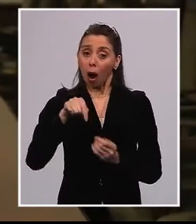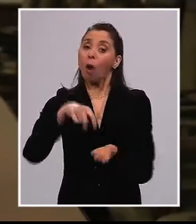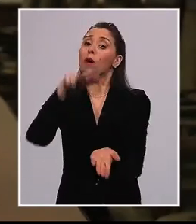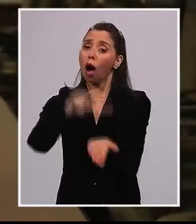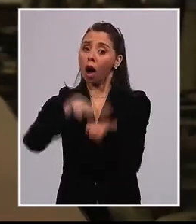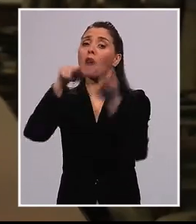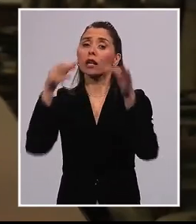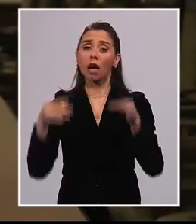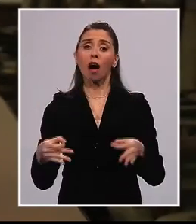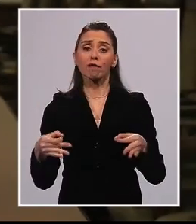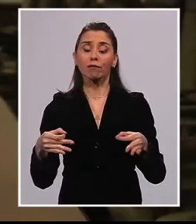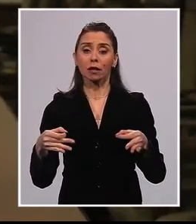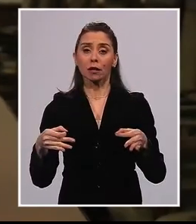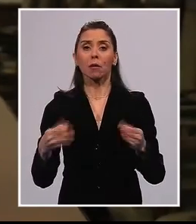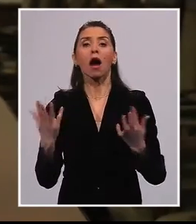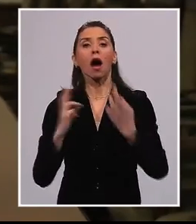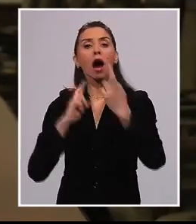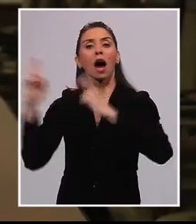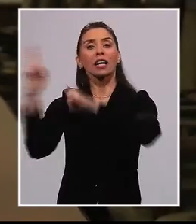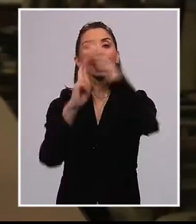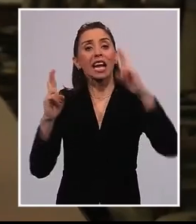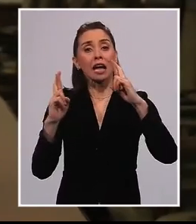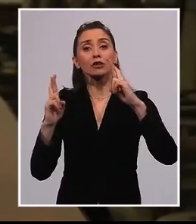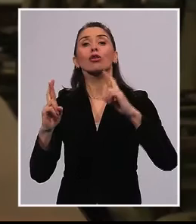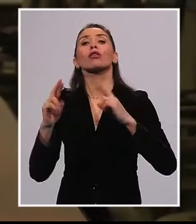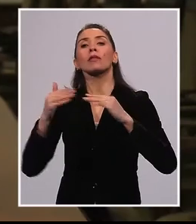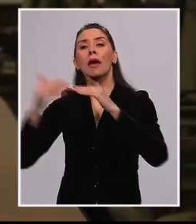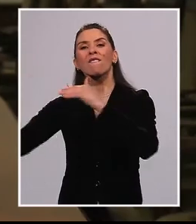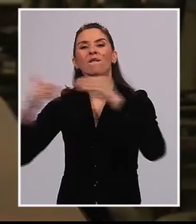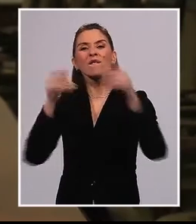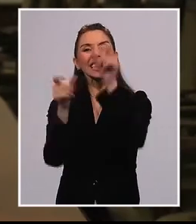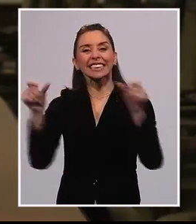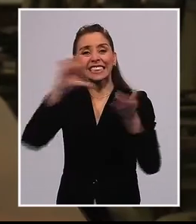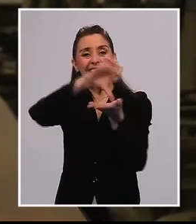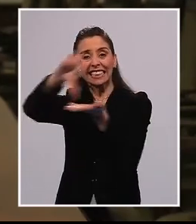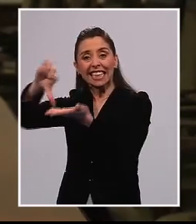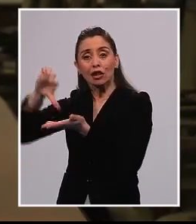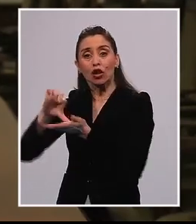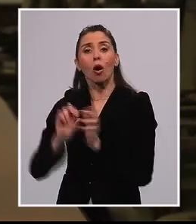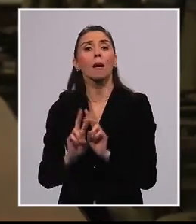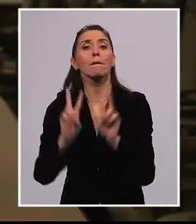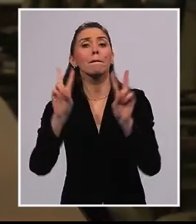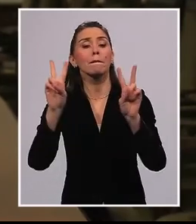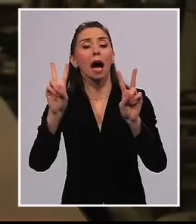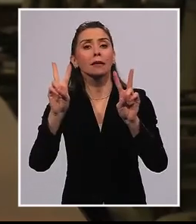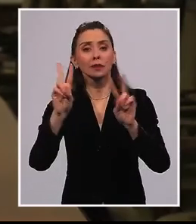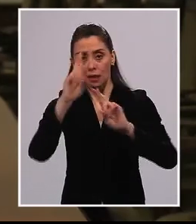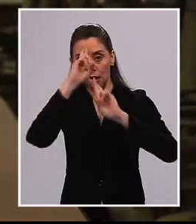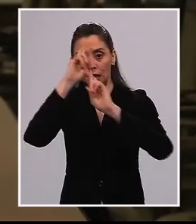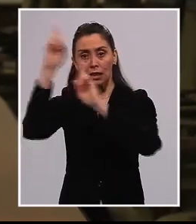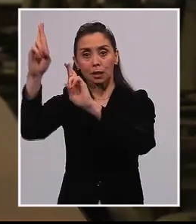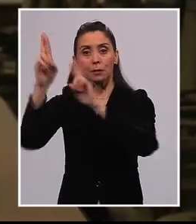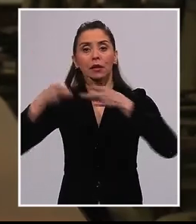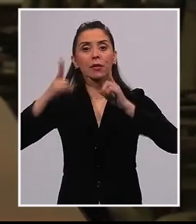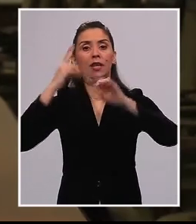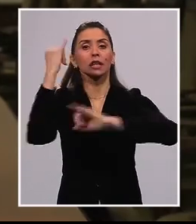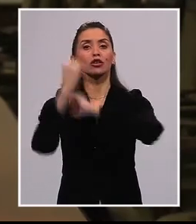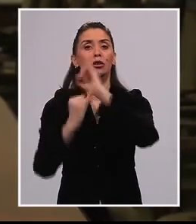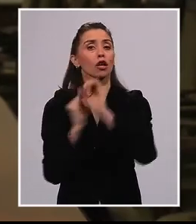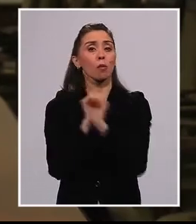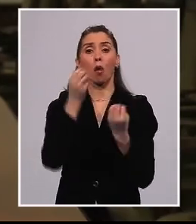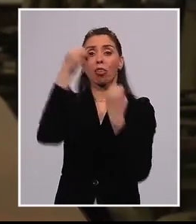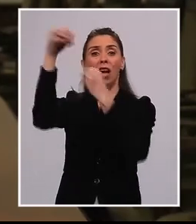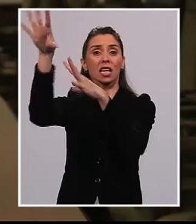oportunidad en el marco de relaciones de vecindad pacífica y en el irrenunciable respeto al derecho internacional y en particular